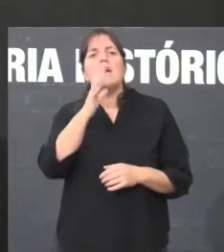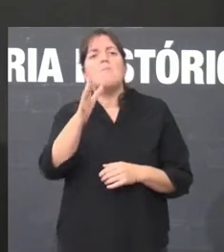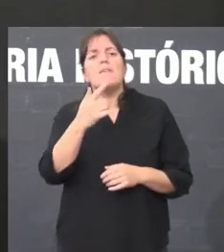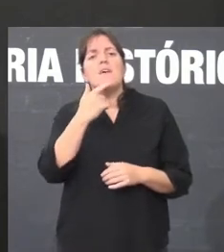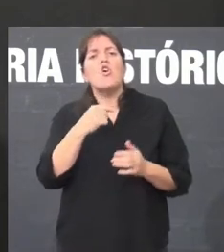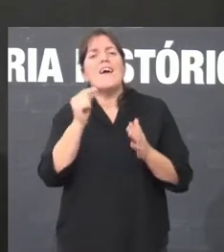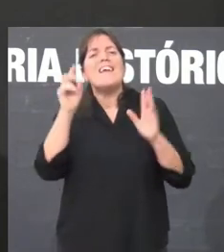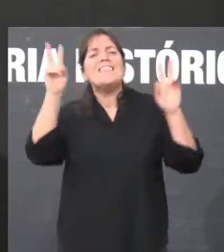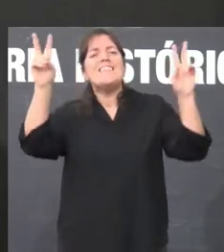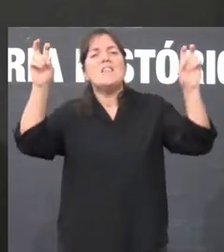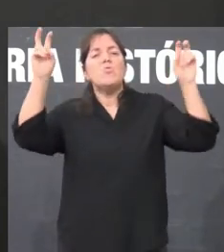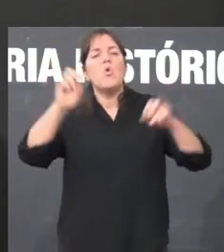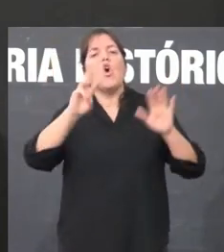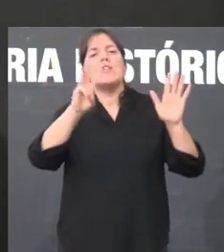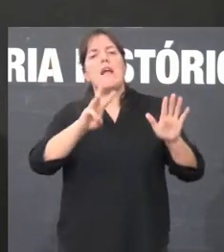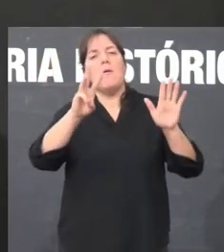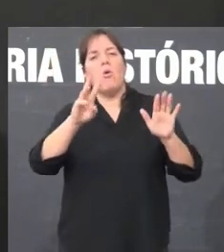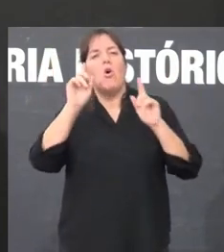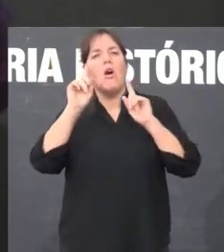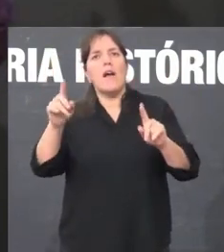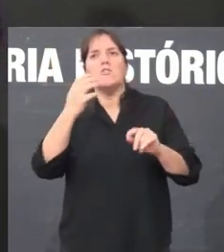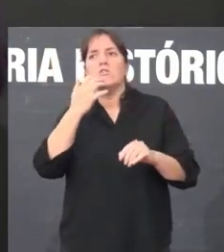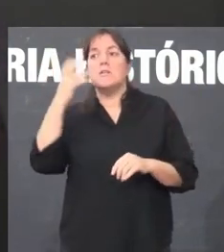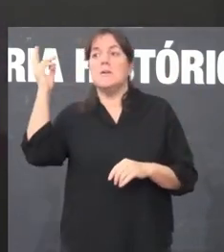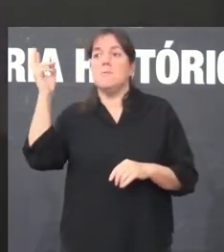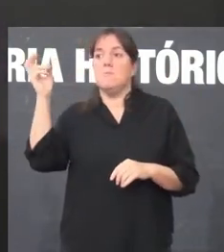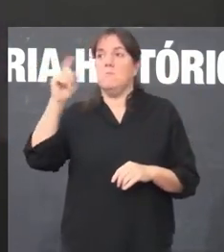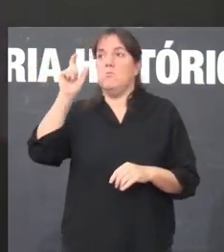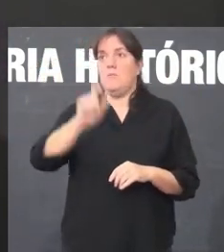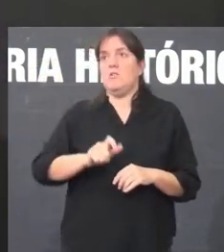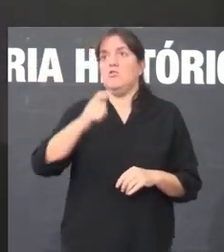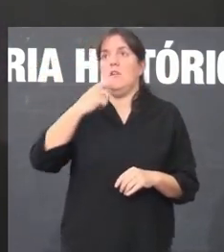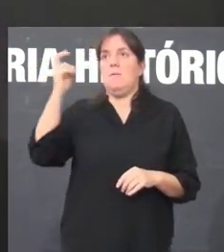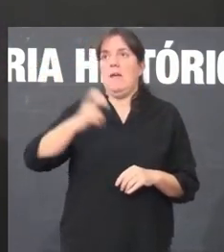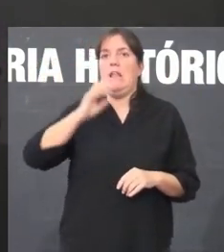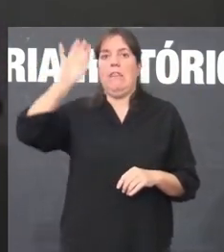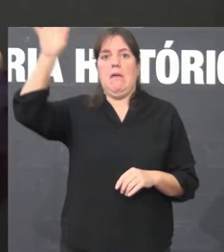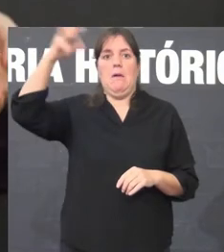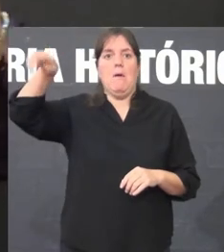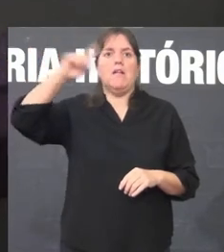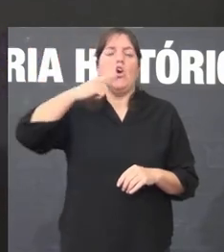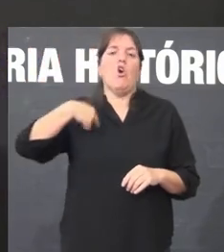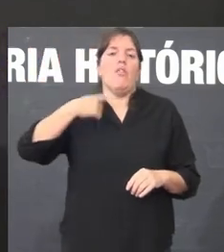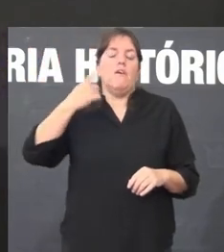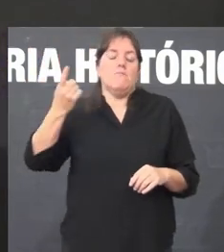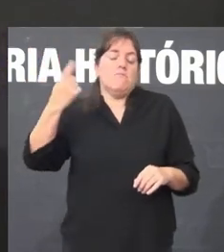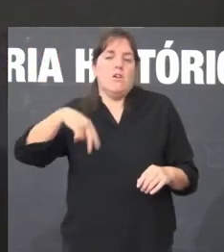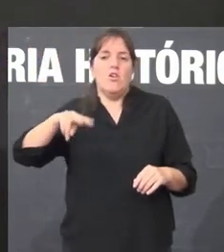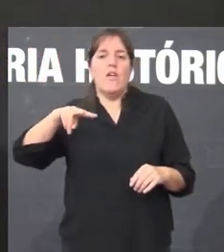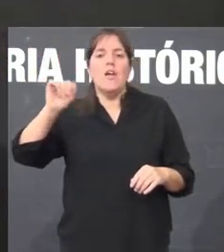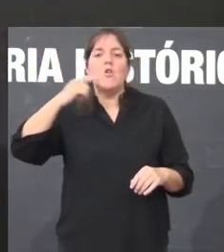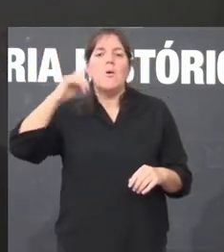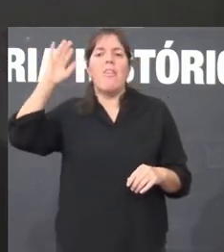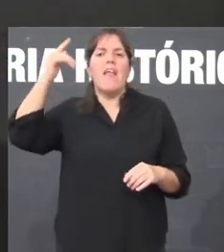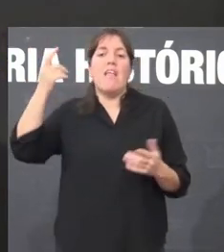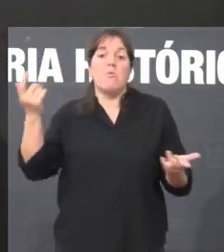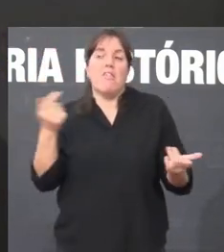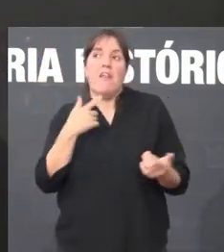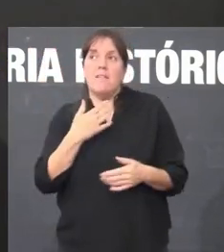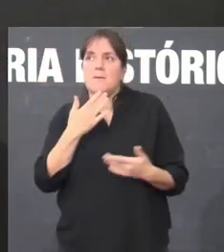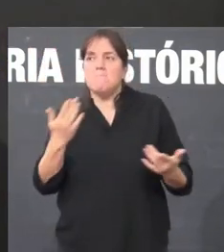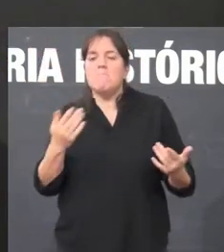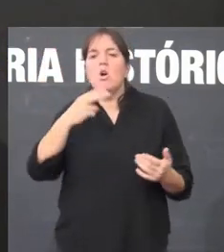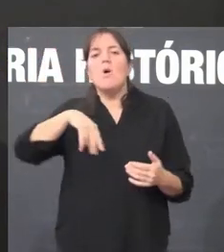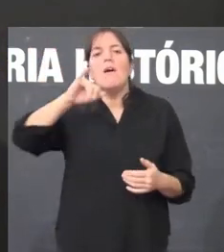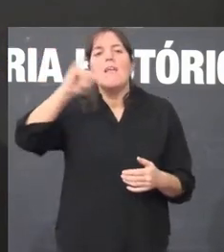Tú coges el título octavo, si alguien viene de Marte, bueno, me da igual, lo de Nueva Zelanda, lee el título octavo de la Constitución, el de las autonomías, no